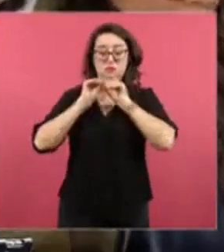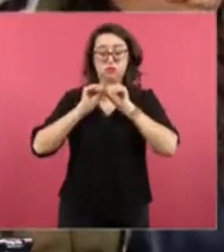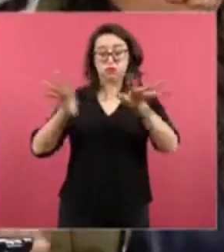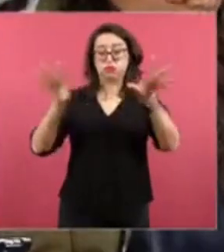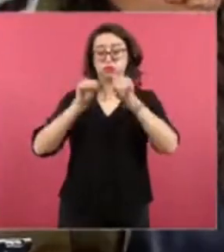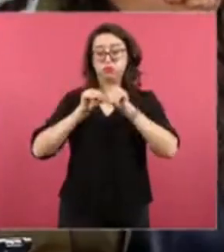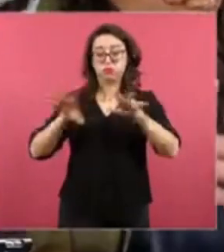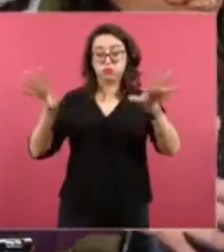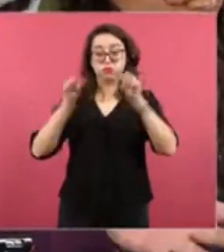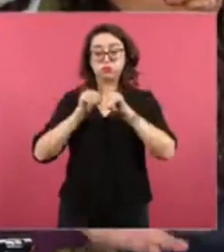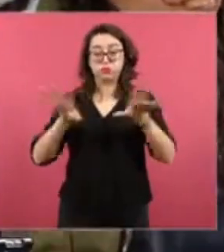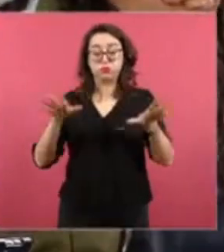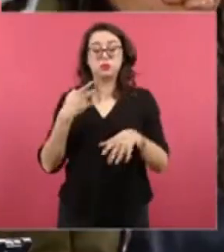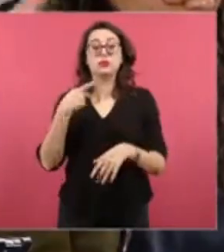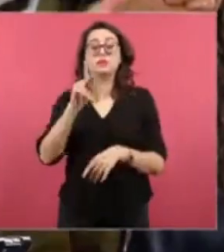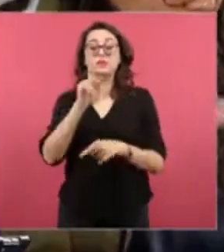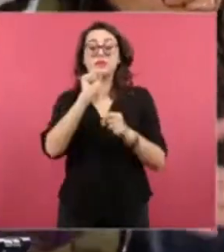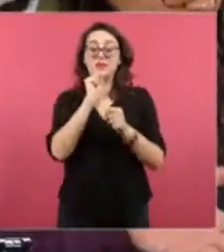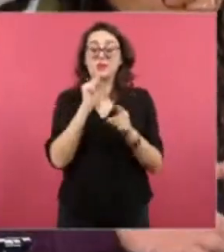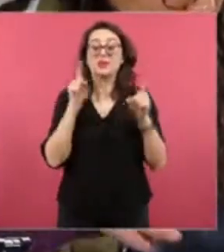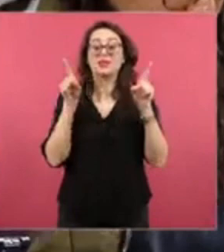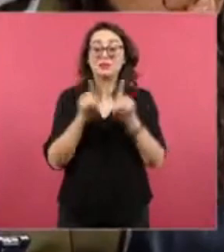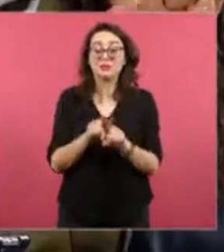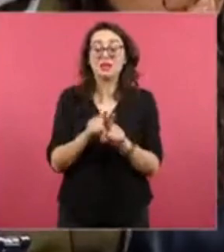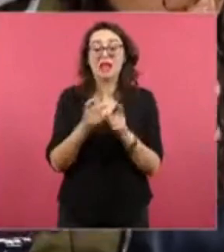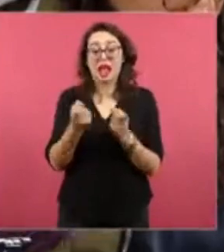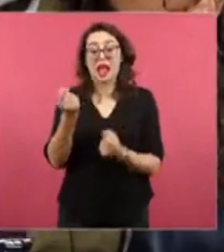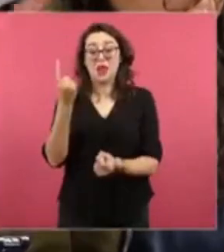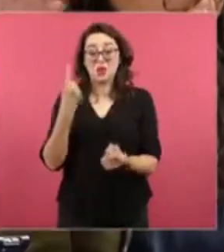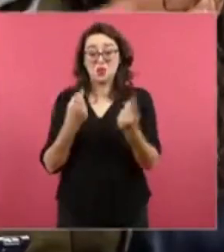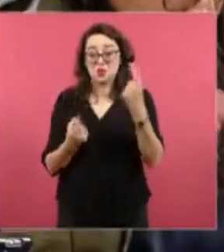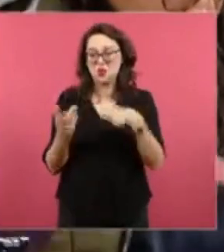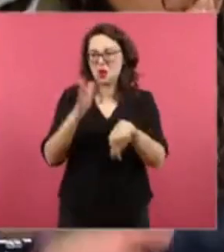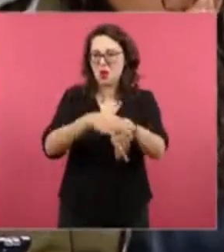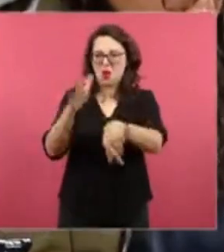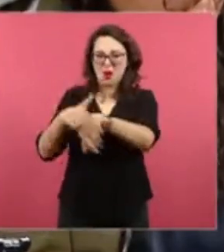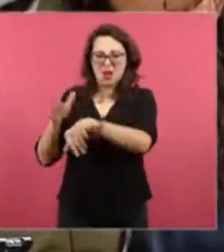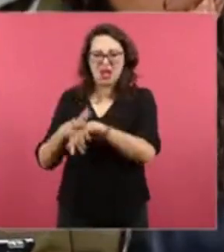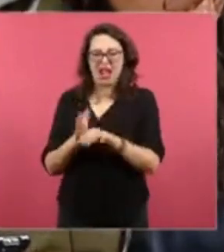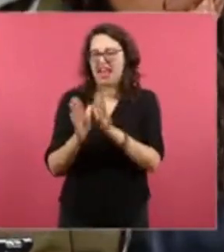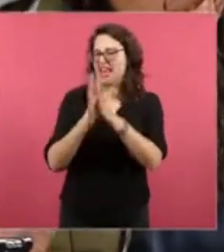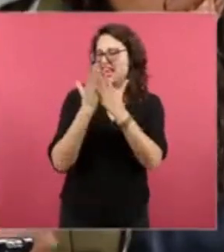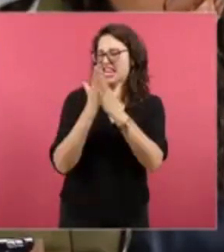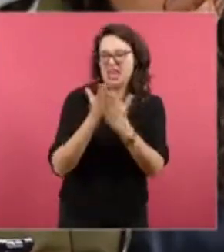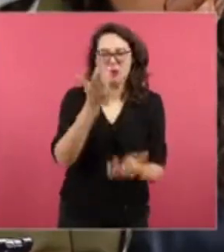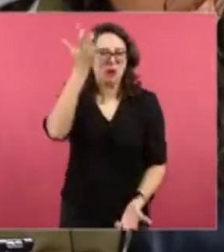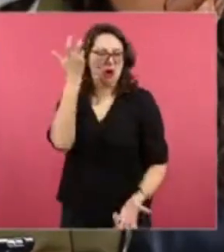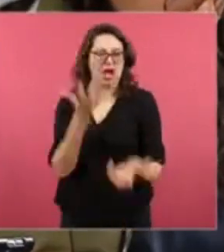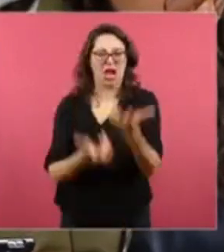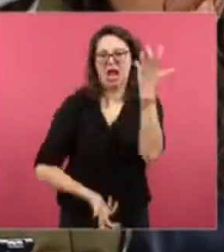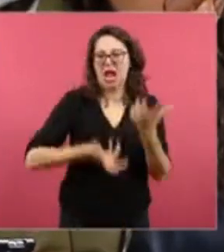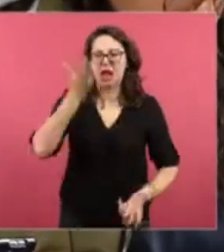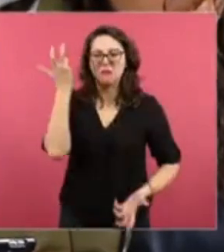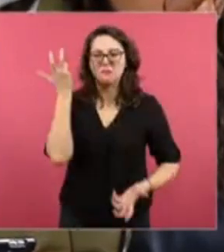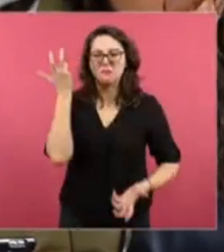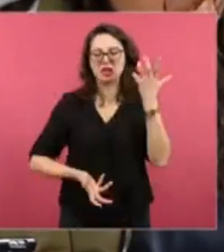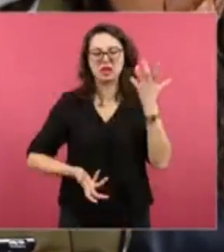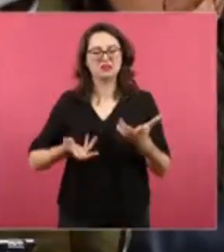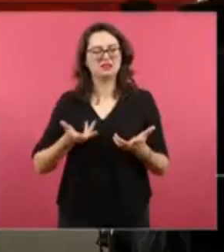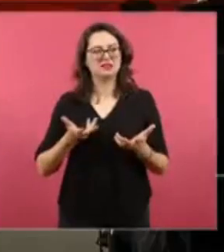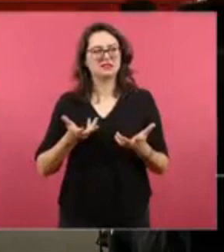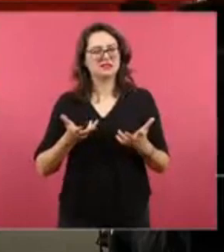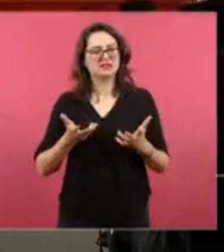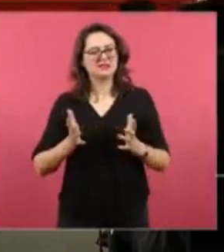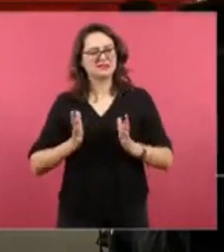la convocatoria a ciertas acciones. Se está hablando incluso de quemar ya públicamente los textos, e incluso hasta